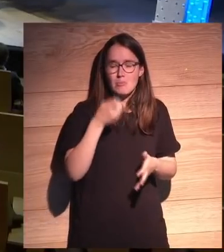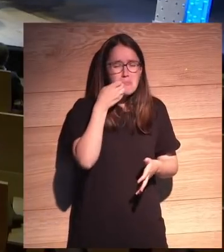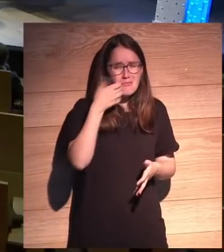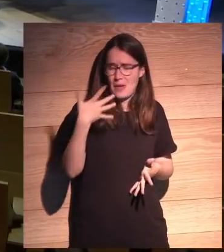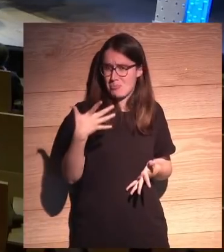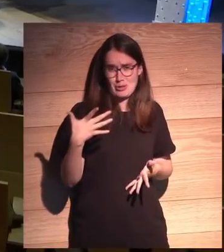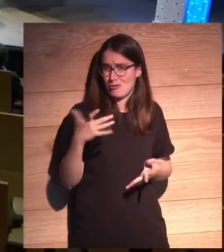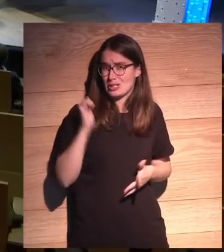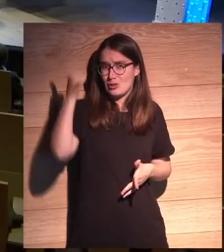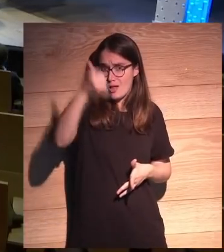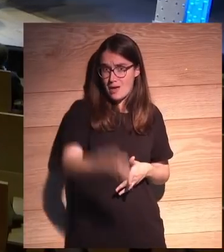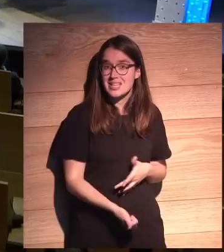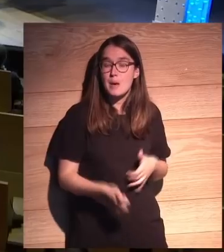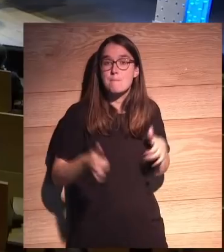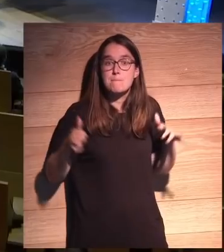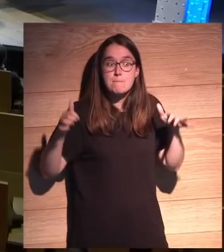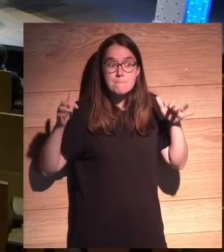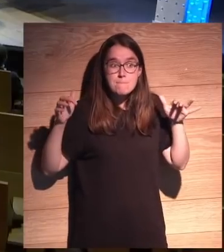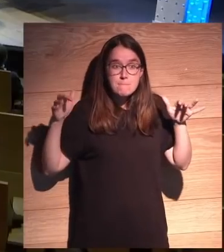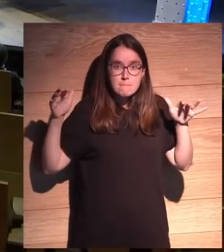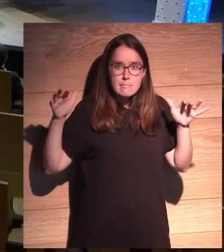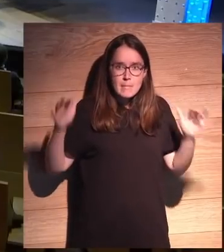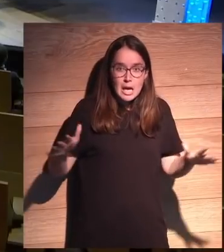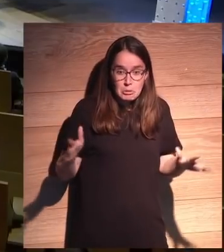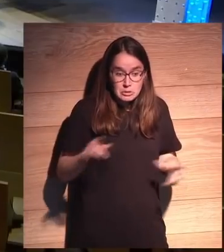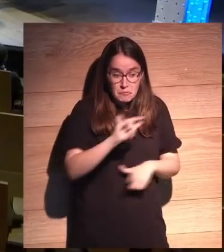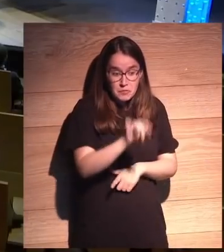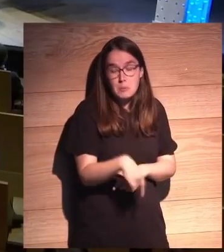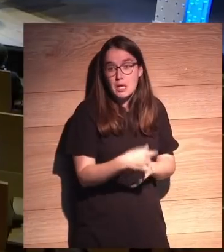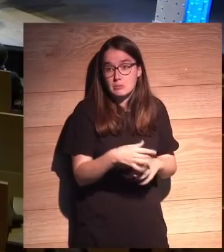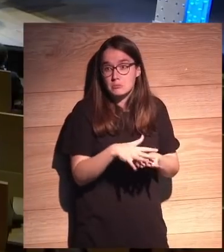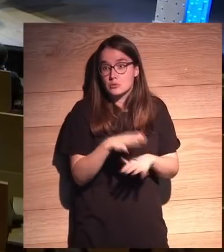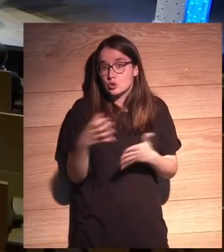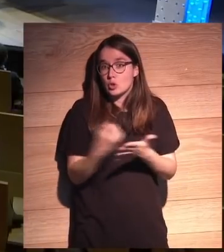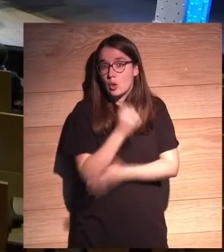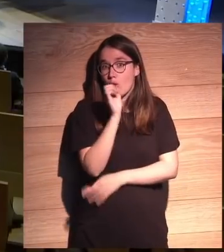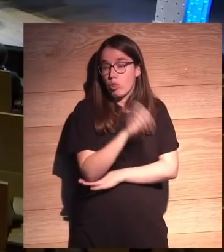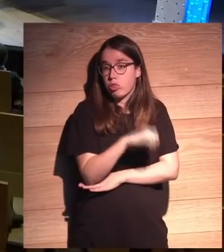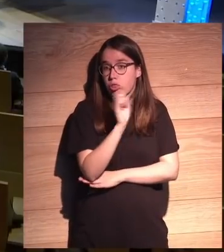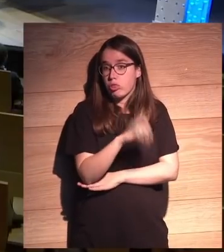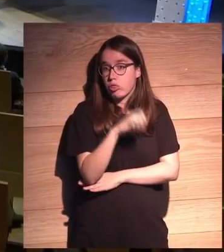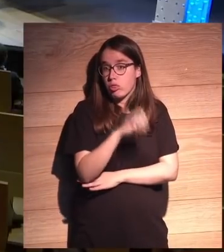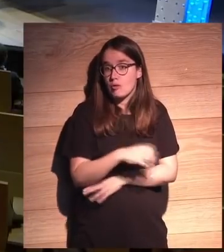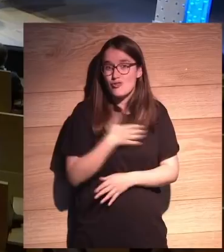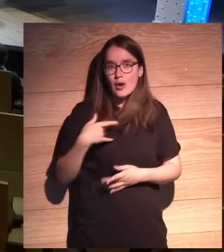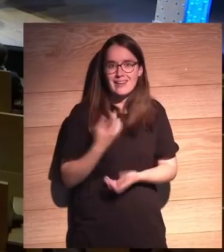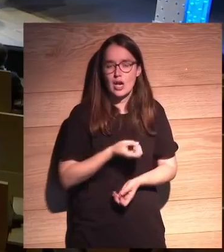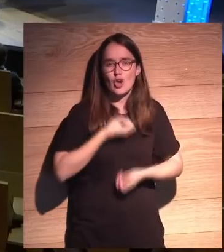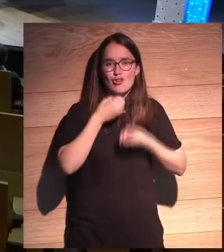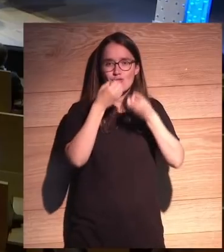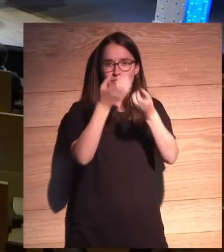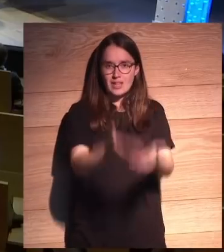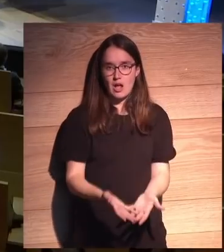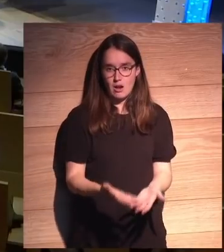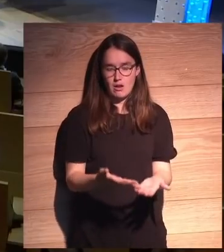desde siempre, pero nadie quiso reparar y contar públicamente